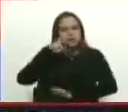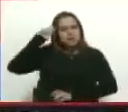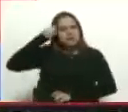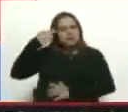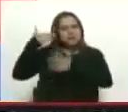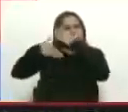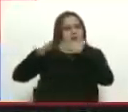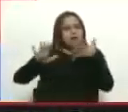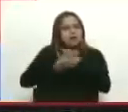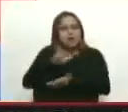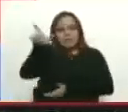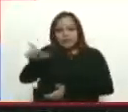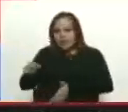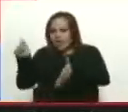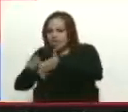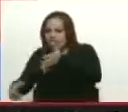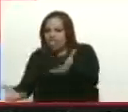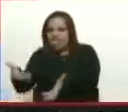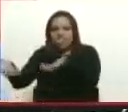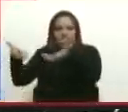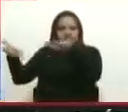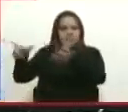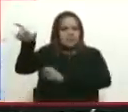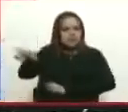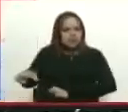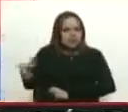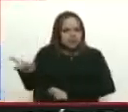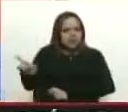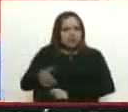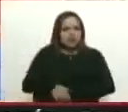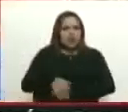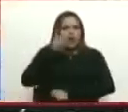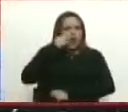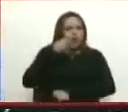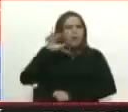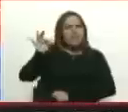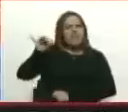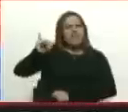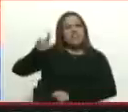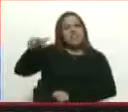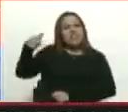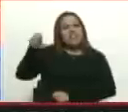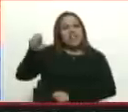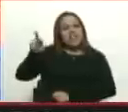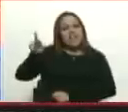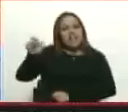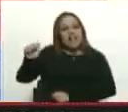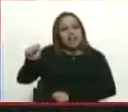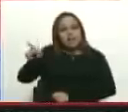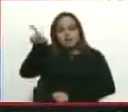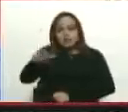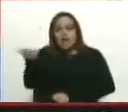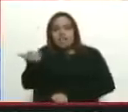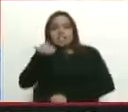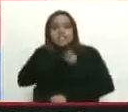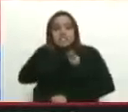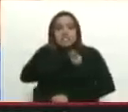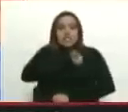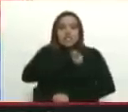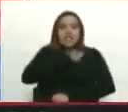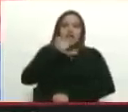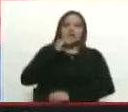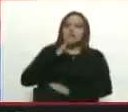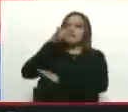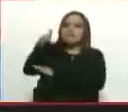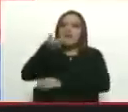Sí, 6 años, hizo un acto cuando quemaron a Orlando Figuera. Mientras tanto, el asesino principal de Orlando Figuera está en